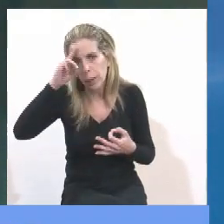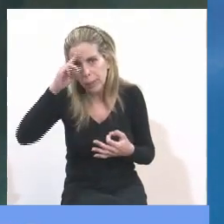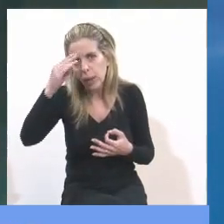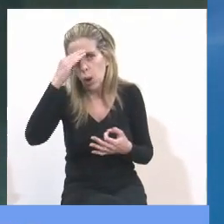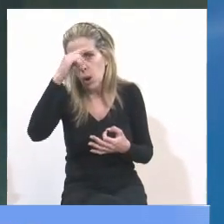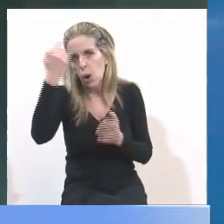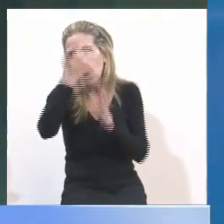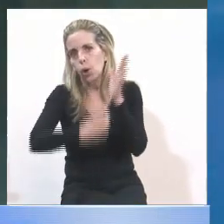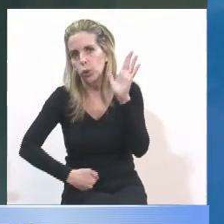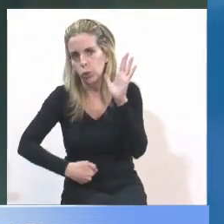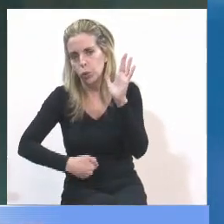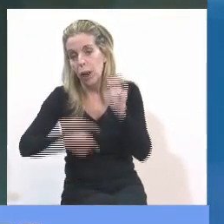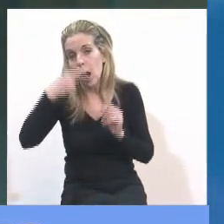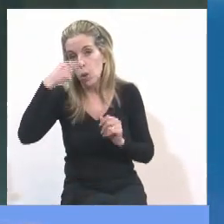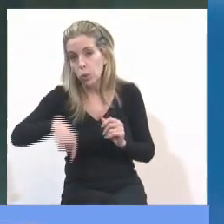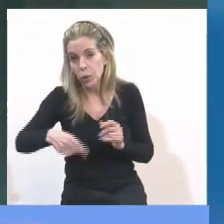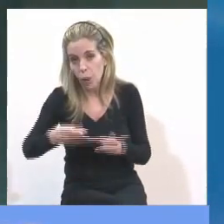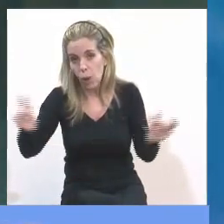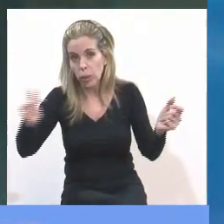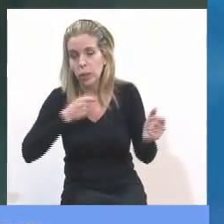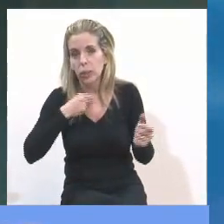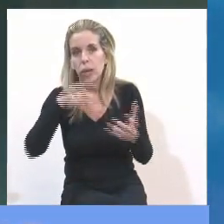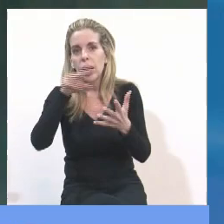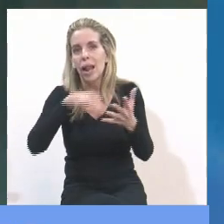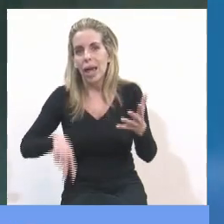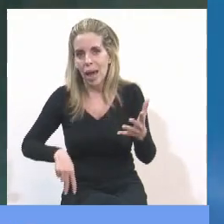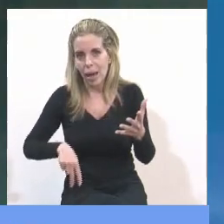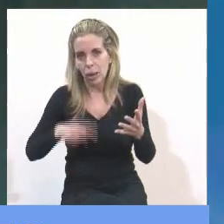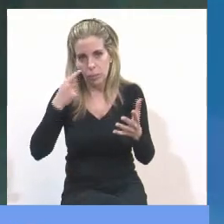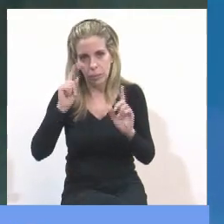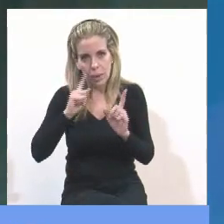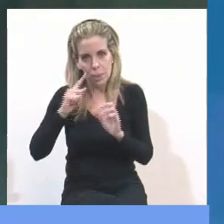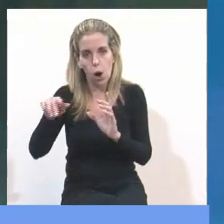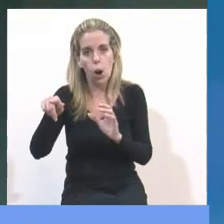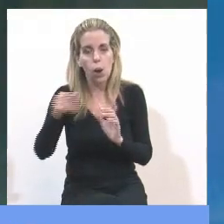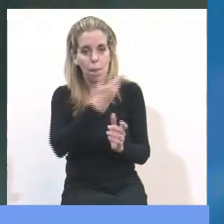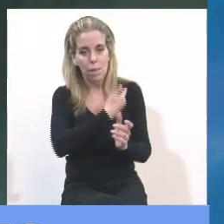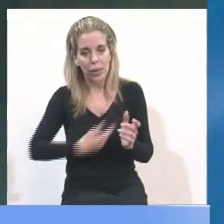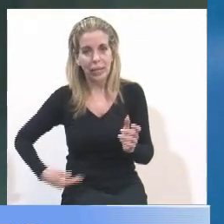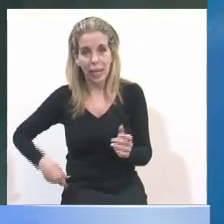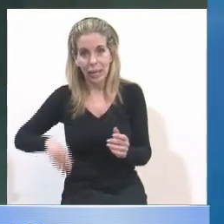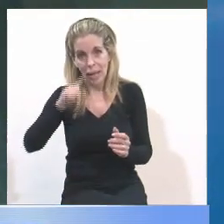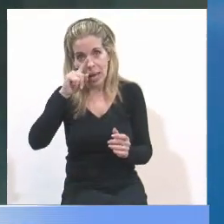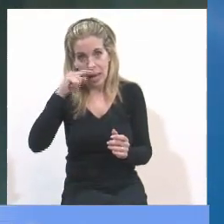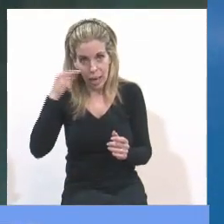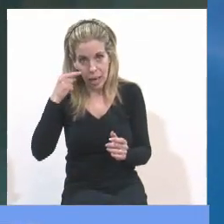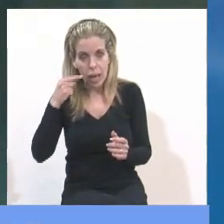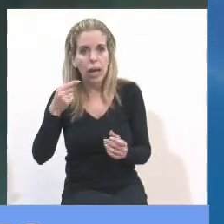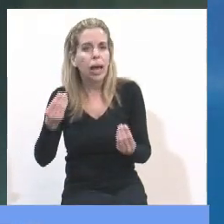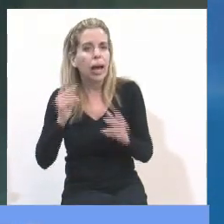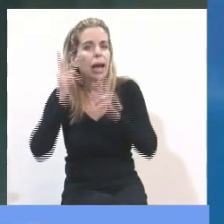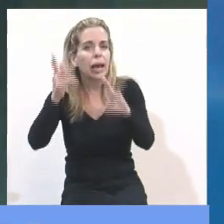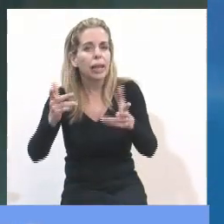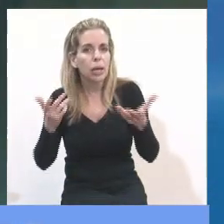Nacional. Quiero para finalizar leer parte del mensaje del presidente de la Nación, doctor